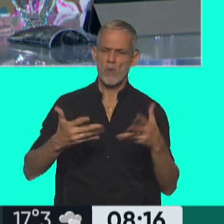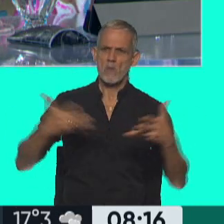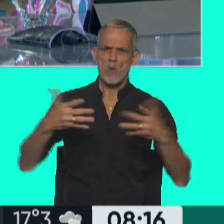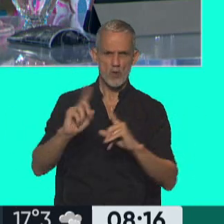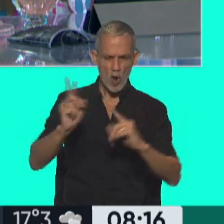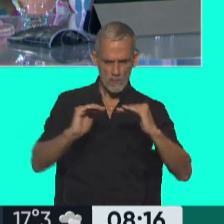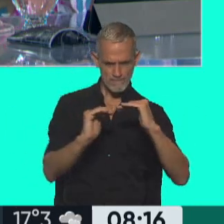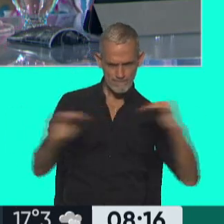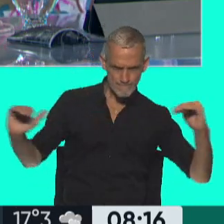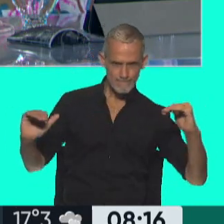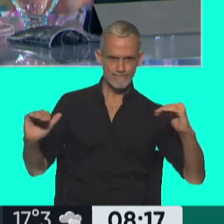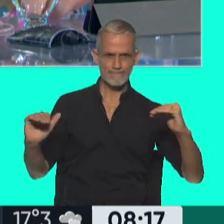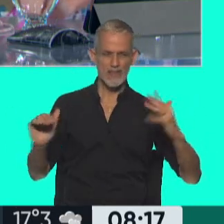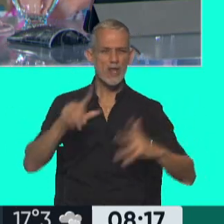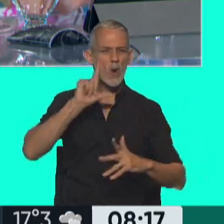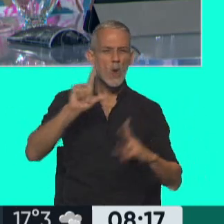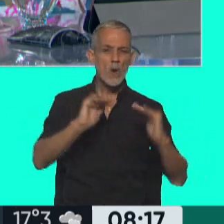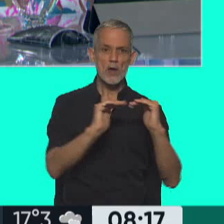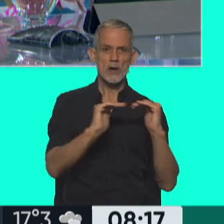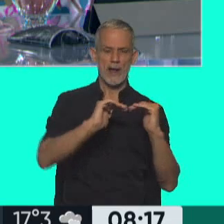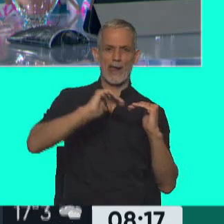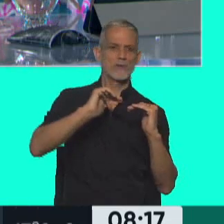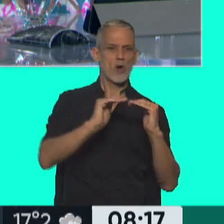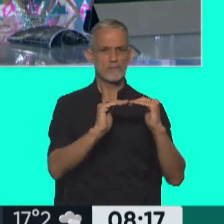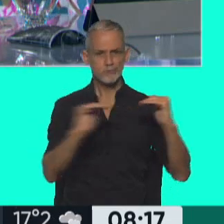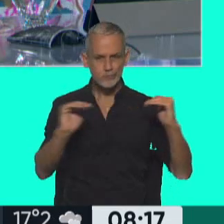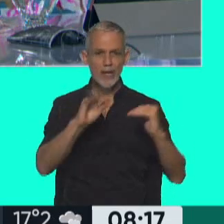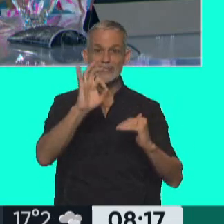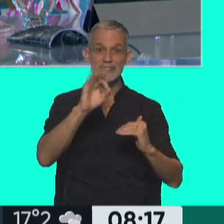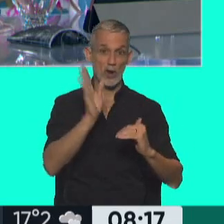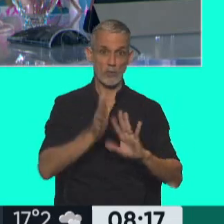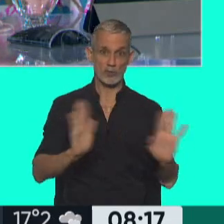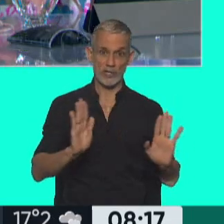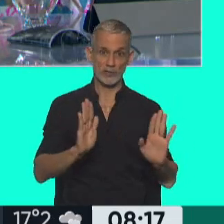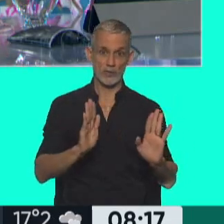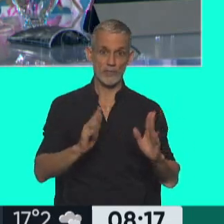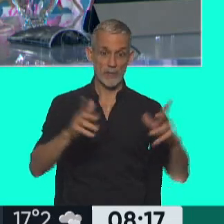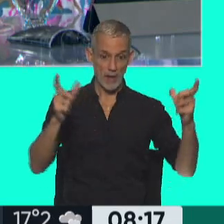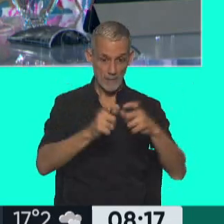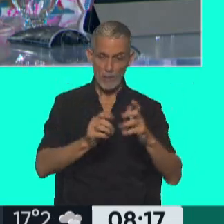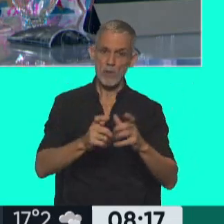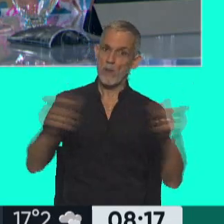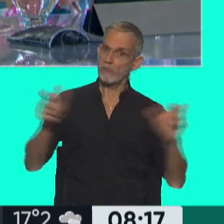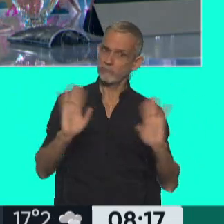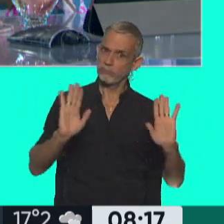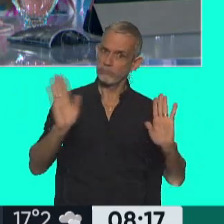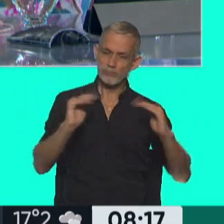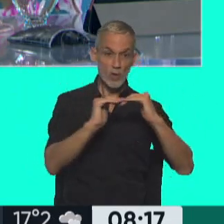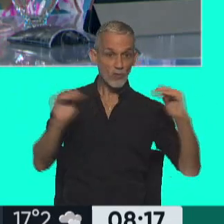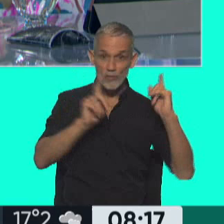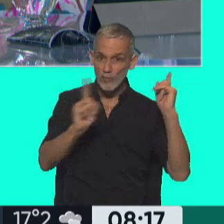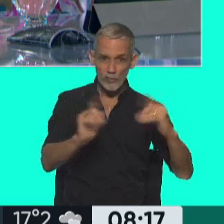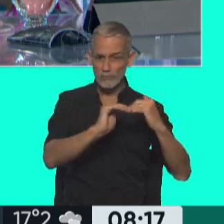su agregado, digamos, claro. en julio se estancó la actividad. 0% fue, ni creció Nada. ni bajó la actividad económica,